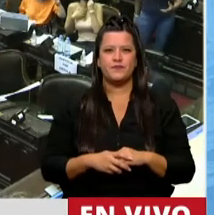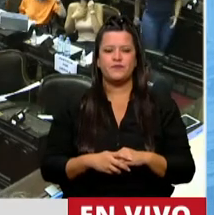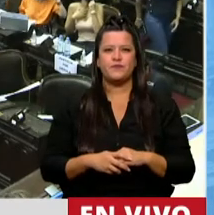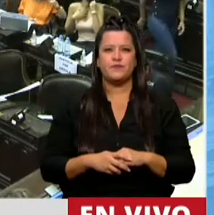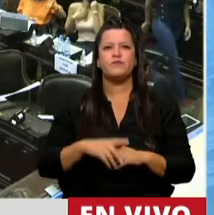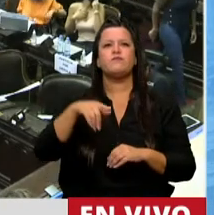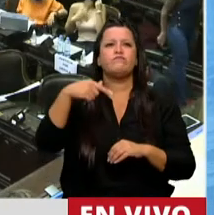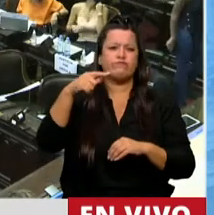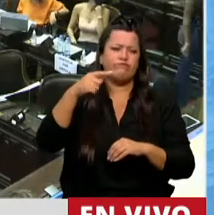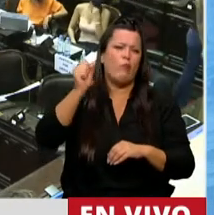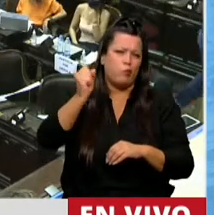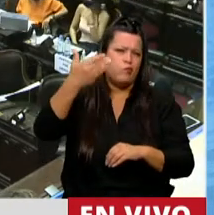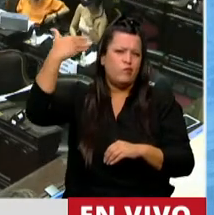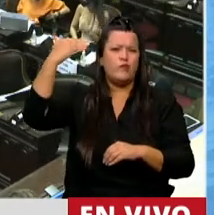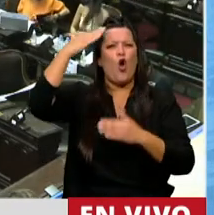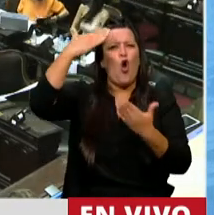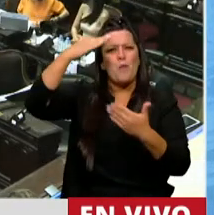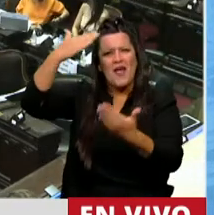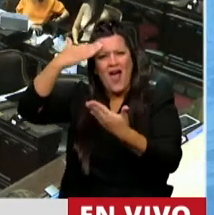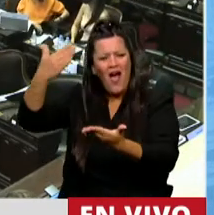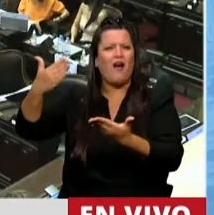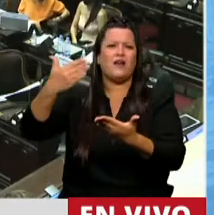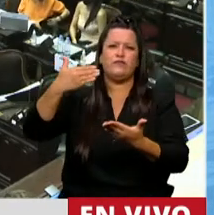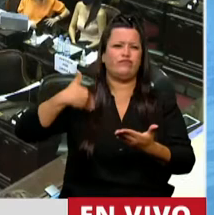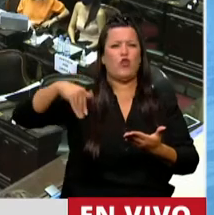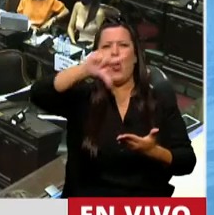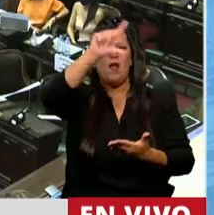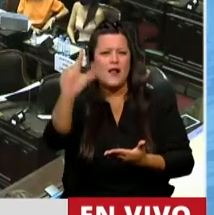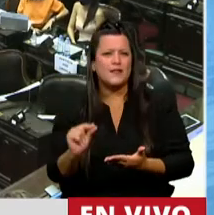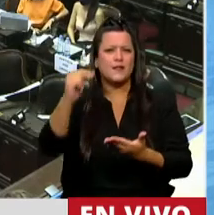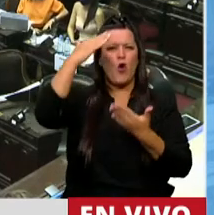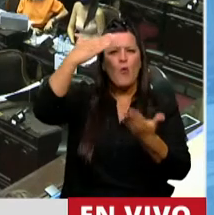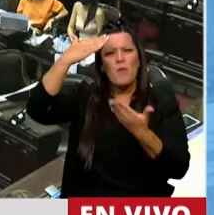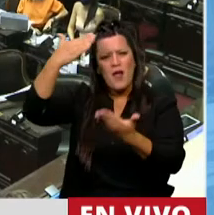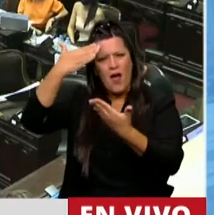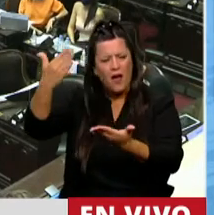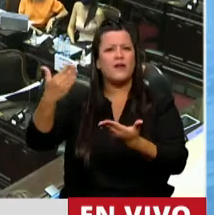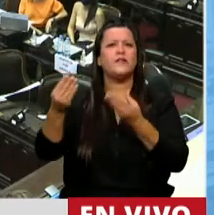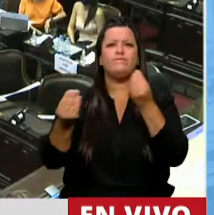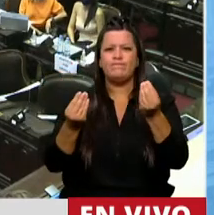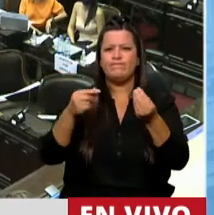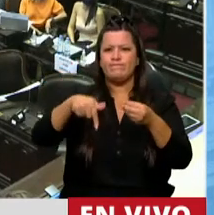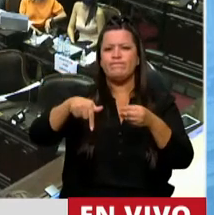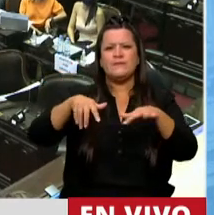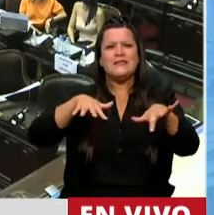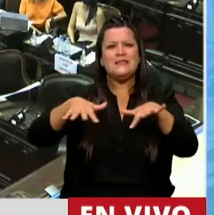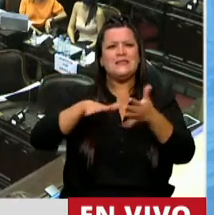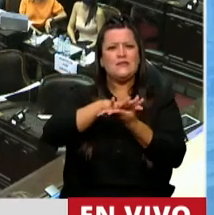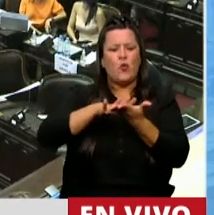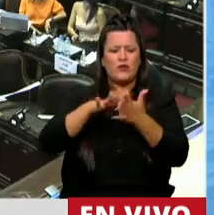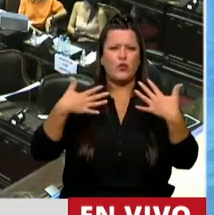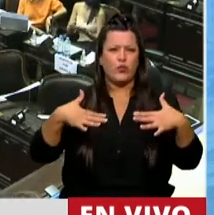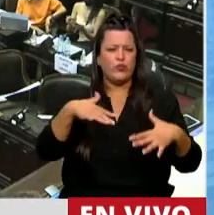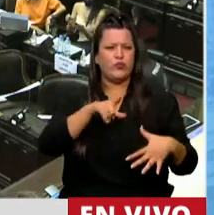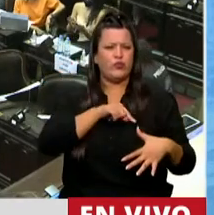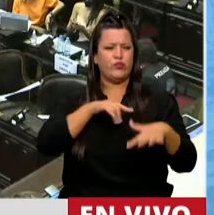de los homenajes realizados a lo largo y a lo ancho del país, en un hecho que conmovió obviamente a